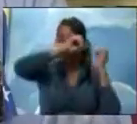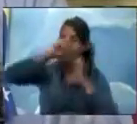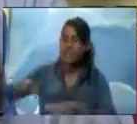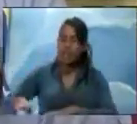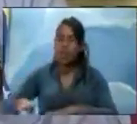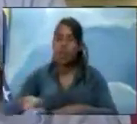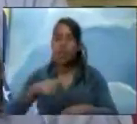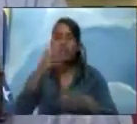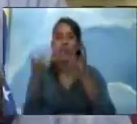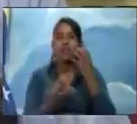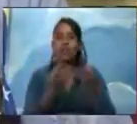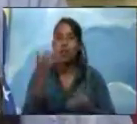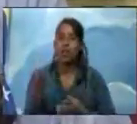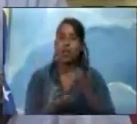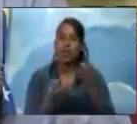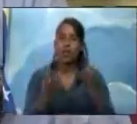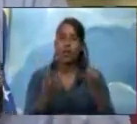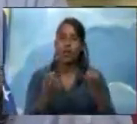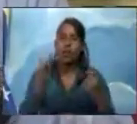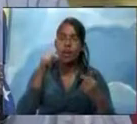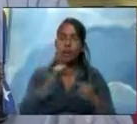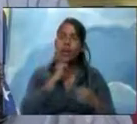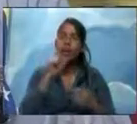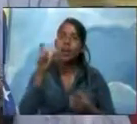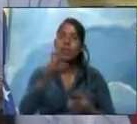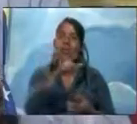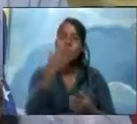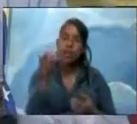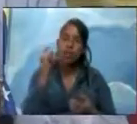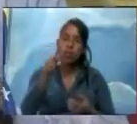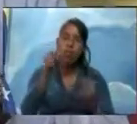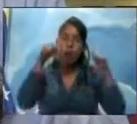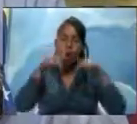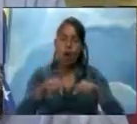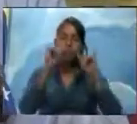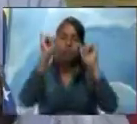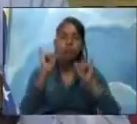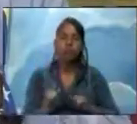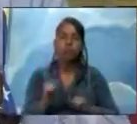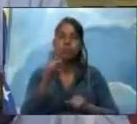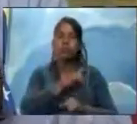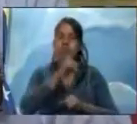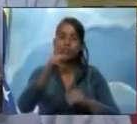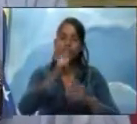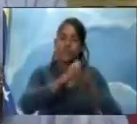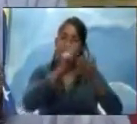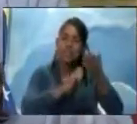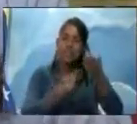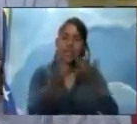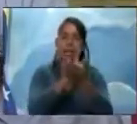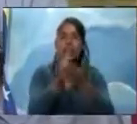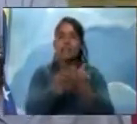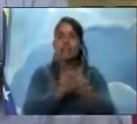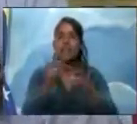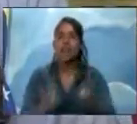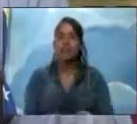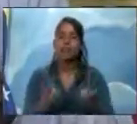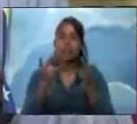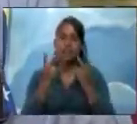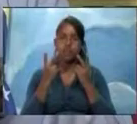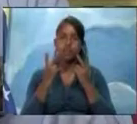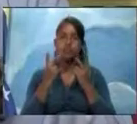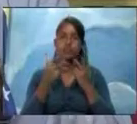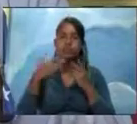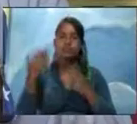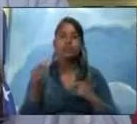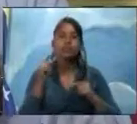al lago de fuego. Es necesario que usted hoy mismo se inscriba en el libro de la vida